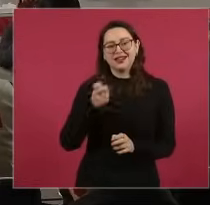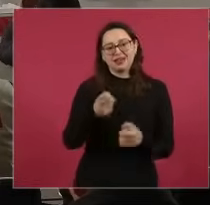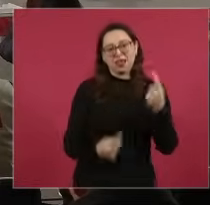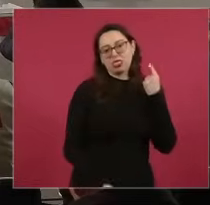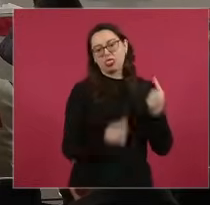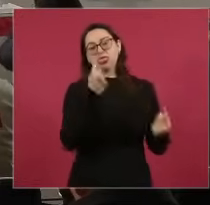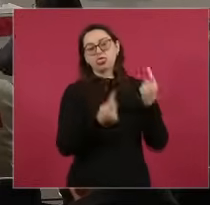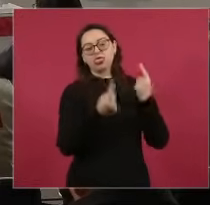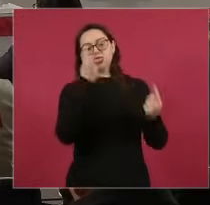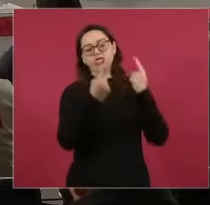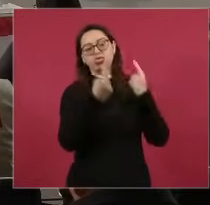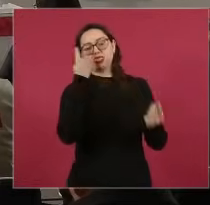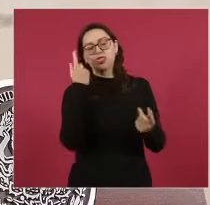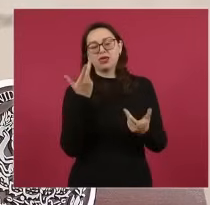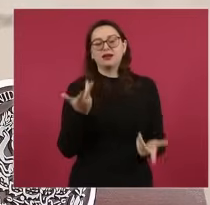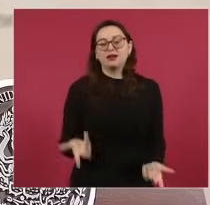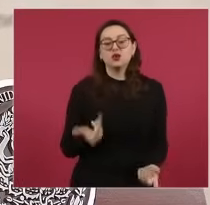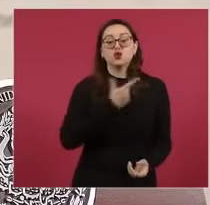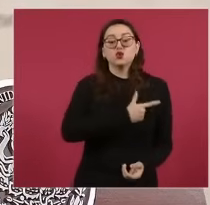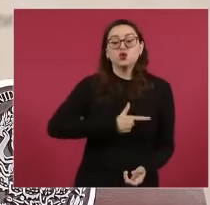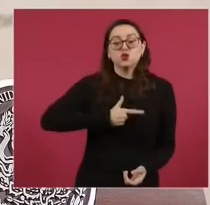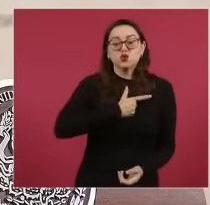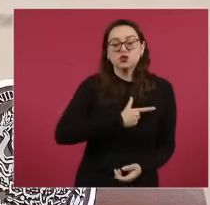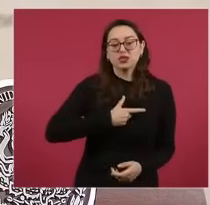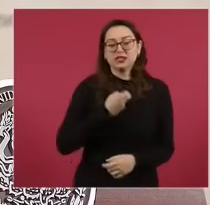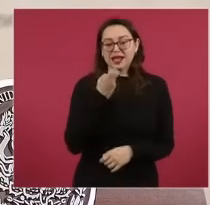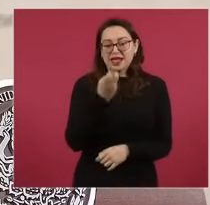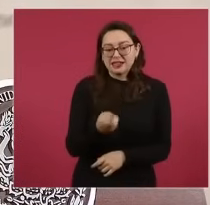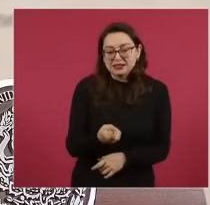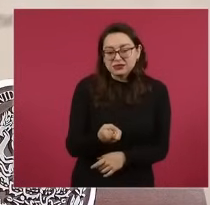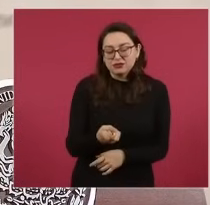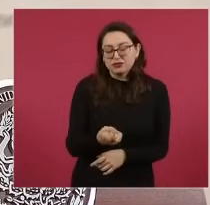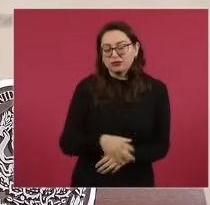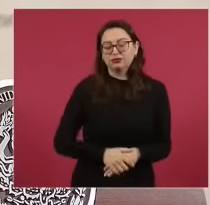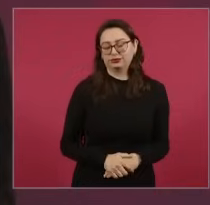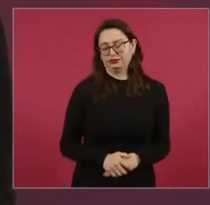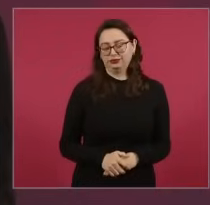están creciendo los desaparecidos,